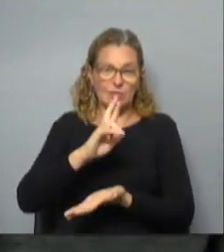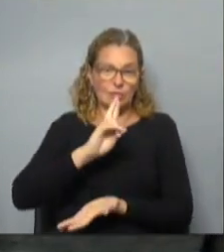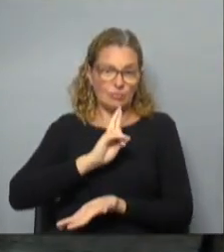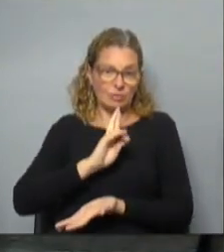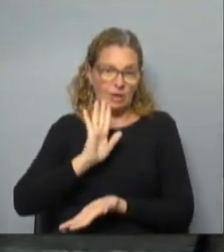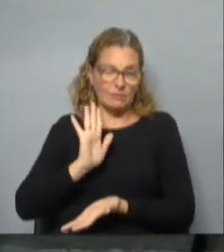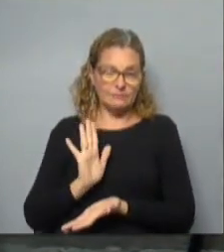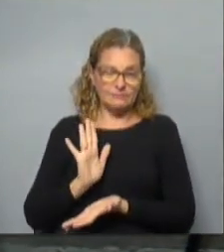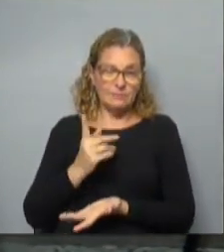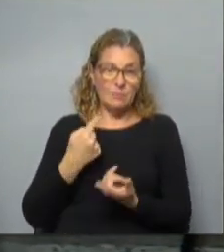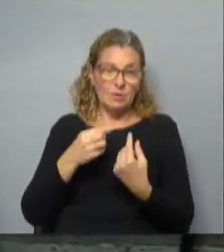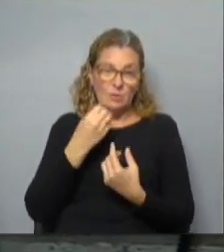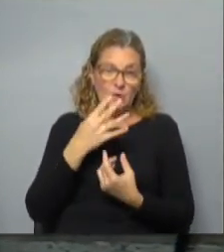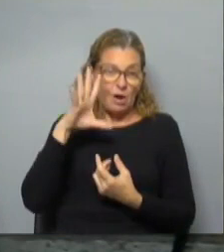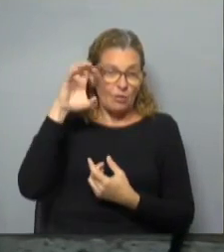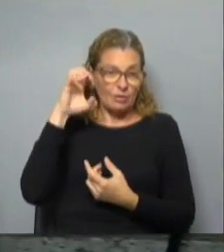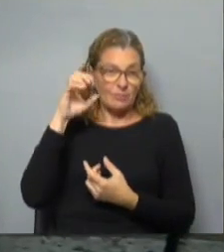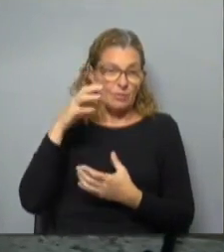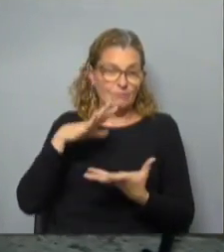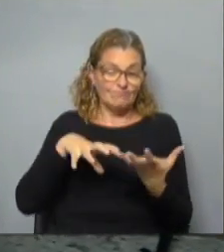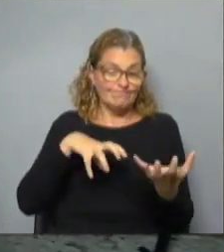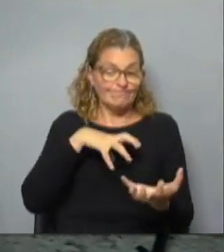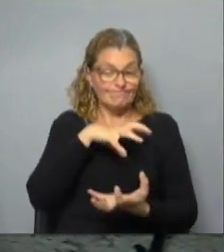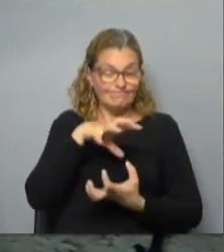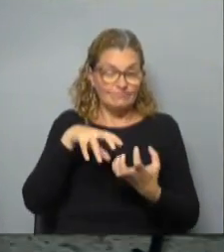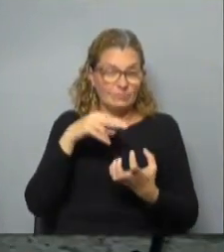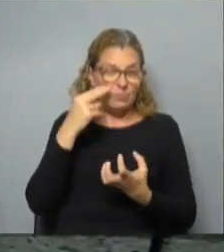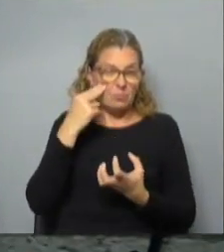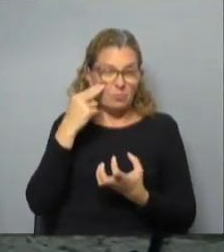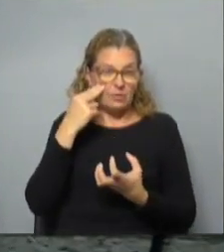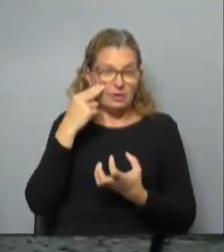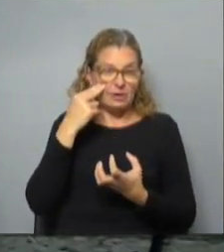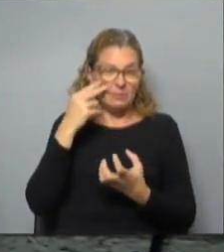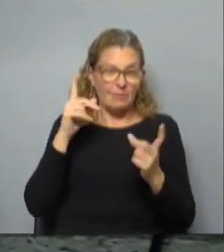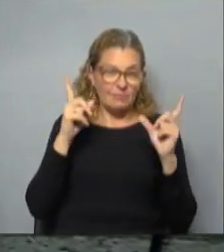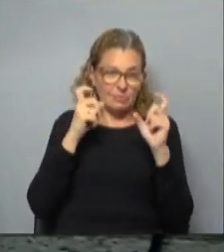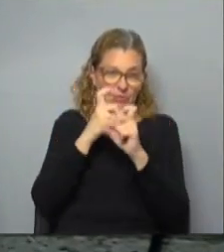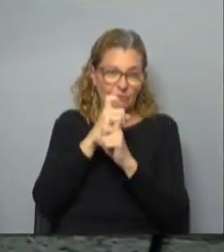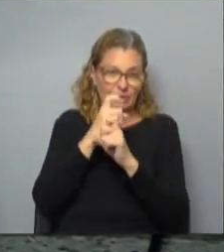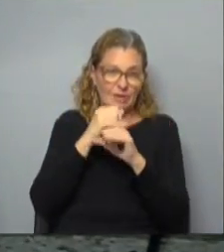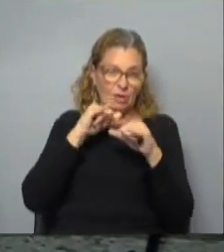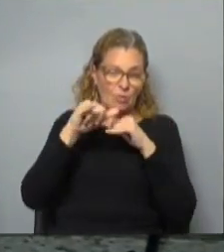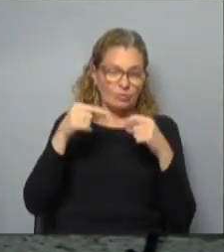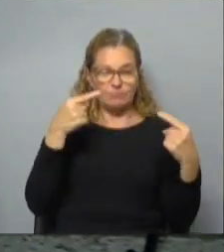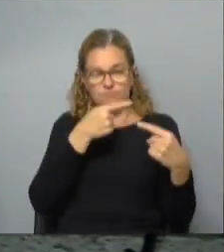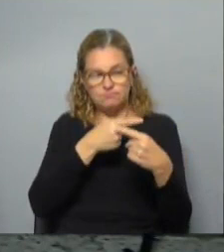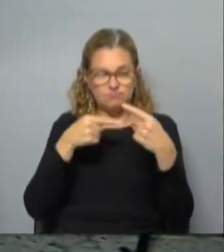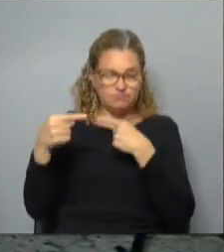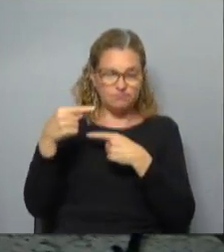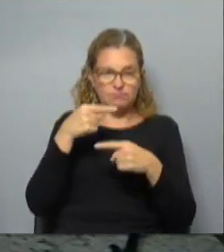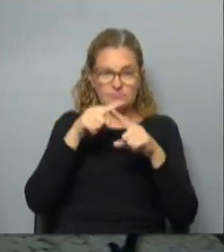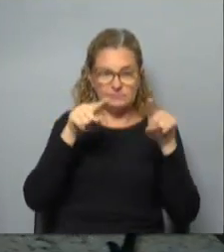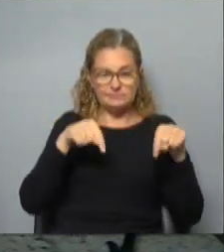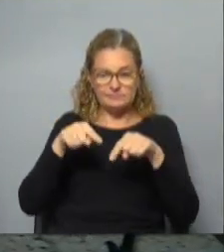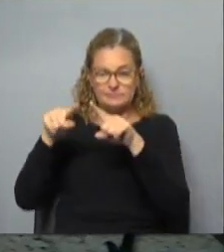entonces pero bueno recordemos que es un clima que se viene dando complicado con acusaciones cruzadas de ambas listas